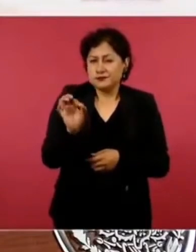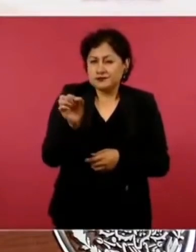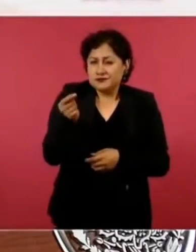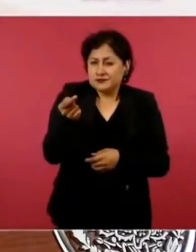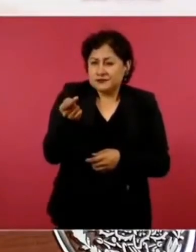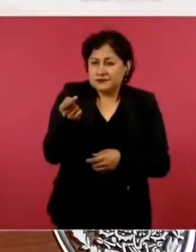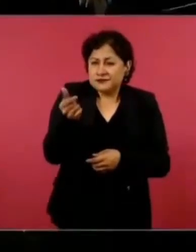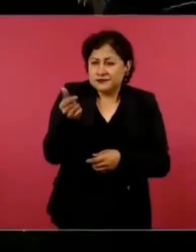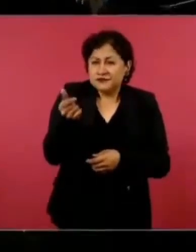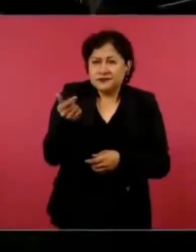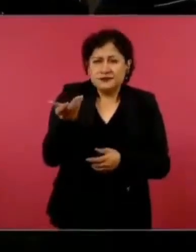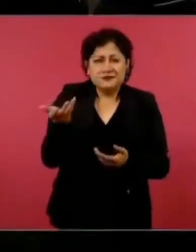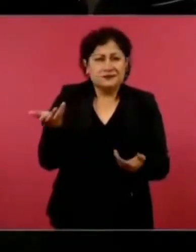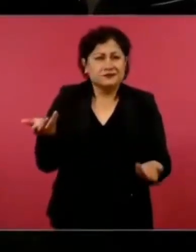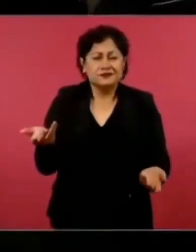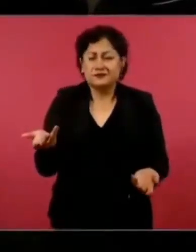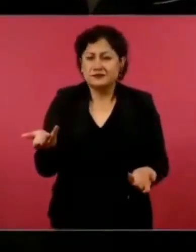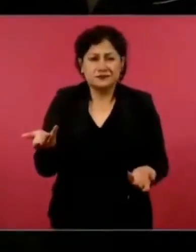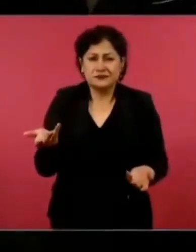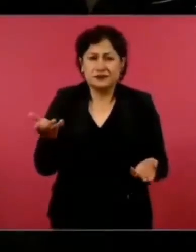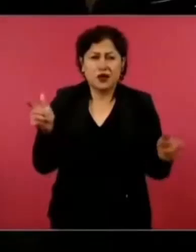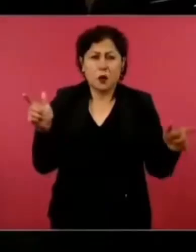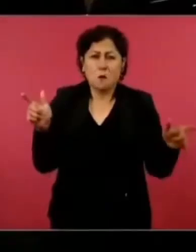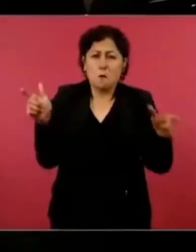nada, una minoría.